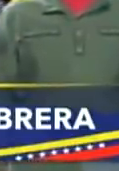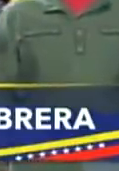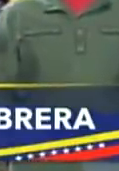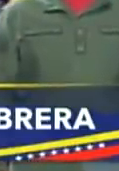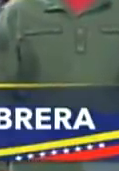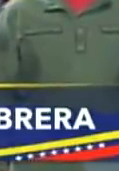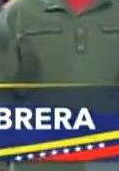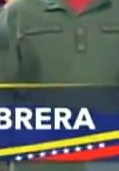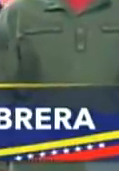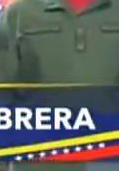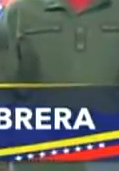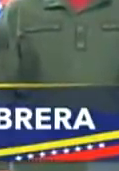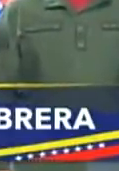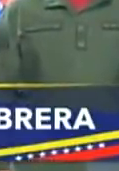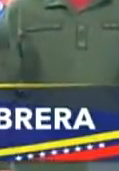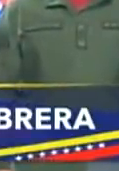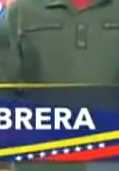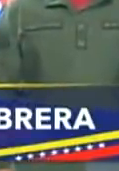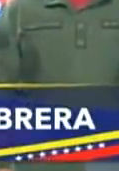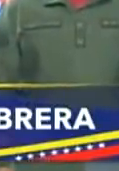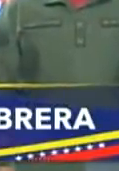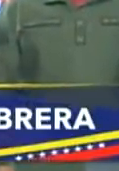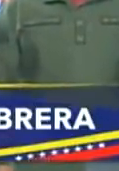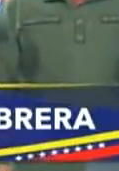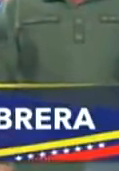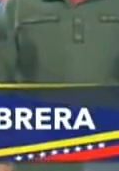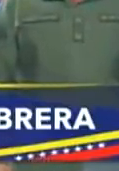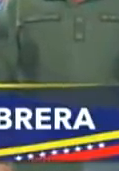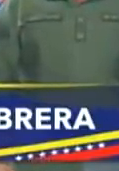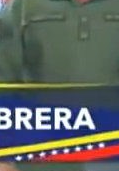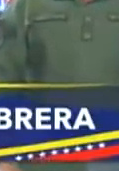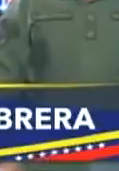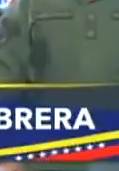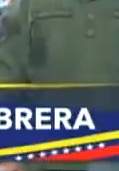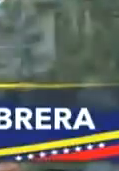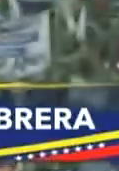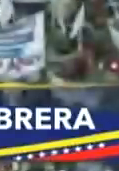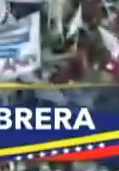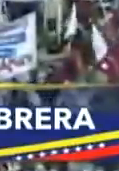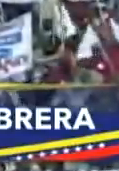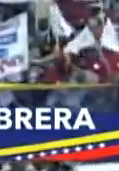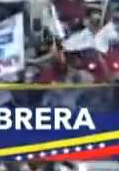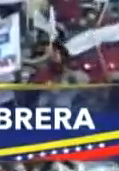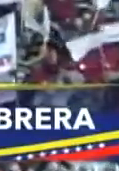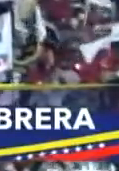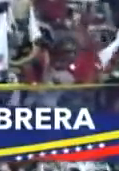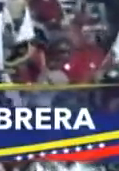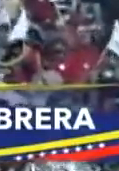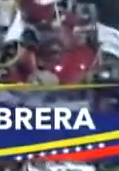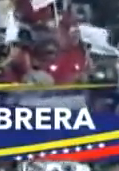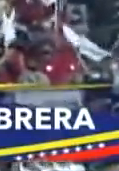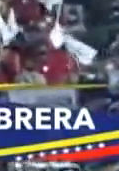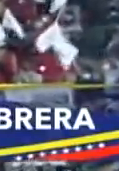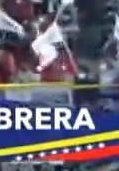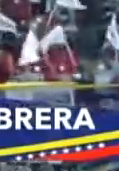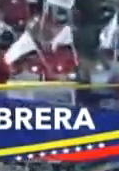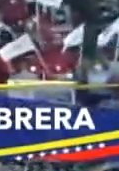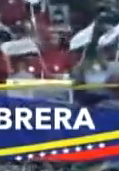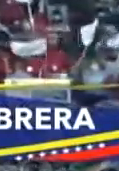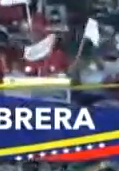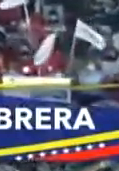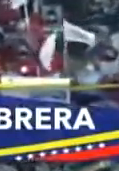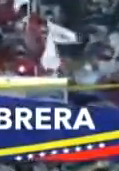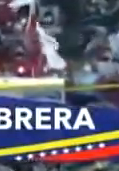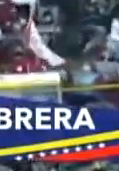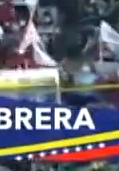de la causa era josé chino khan hay grandes retos para la clase de trabajadoras